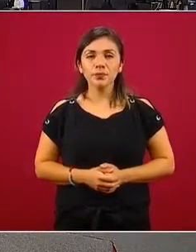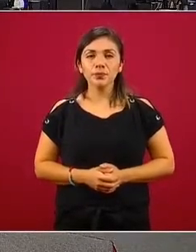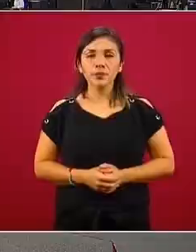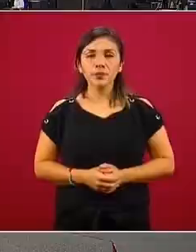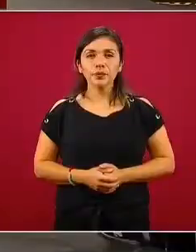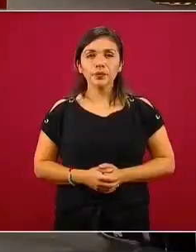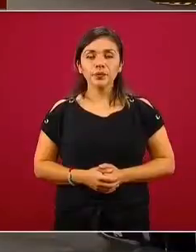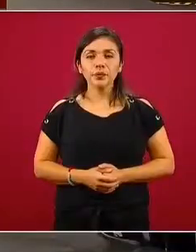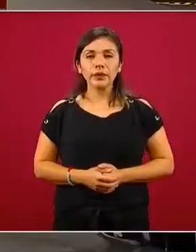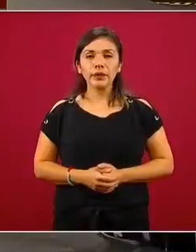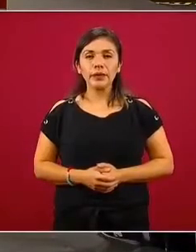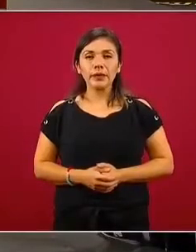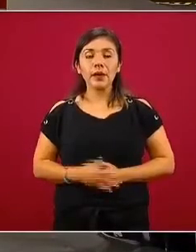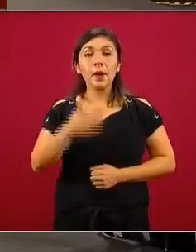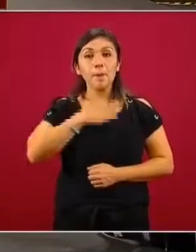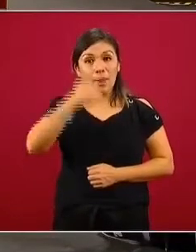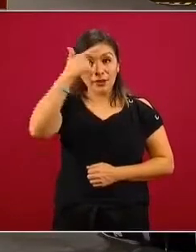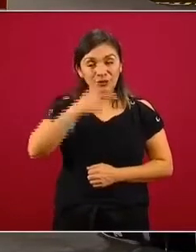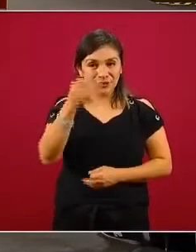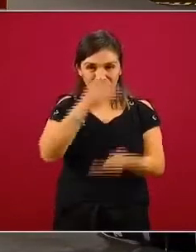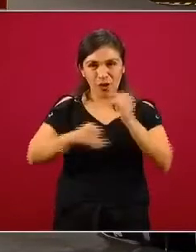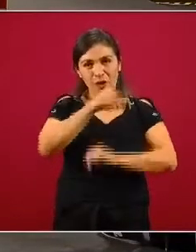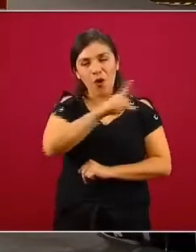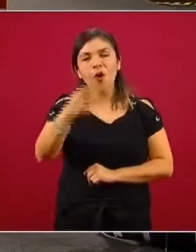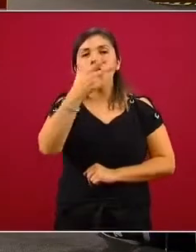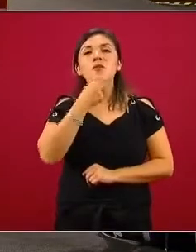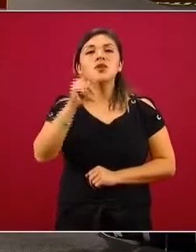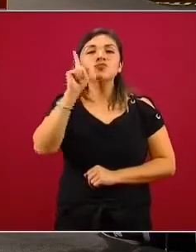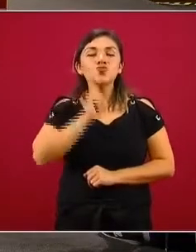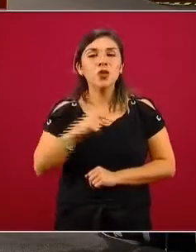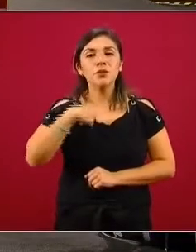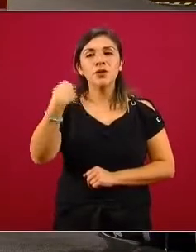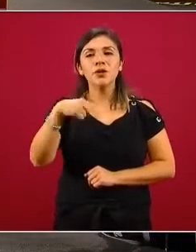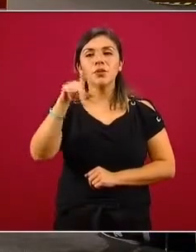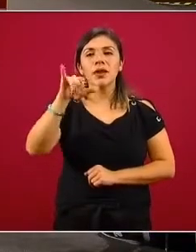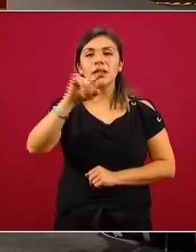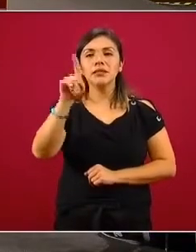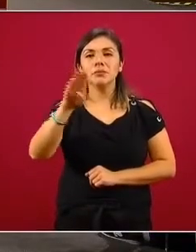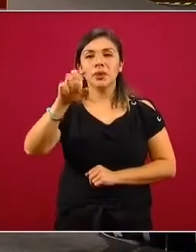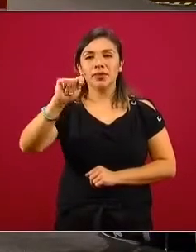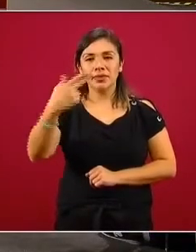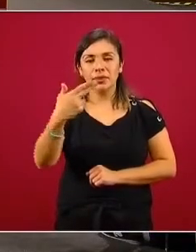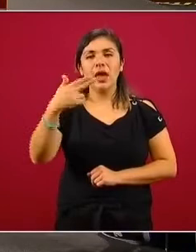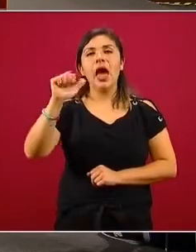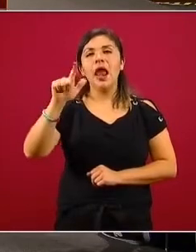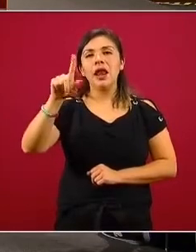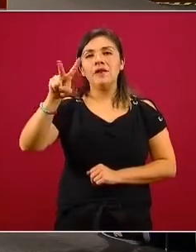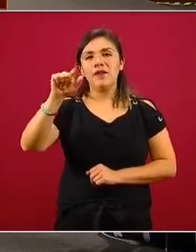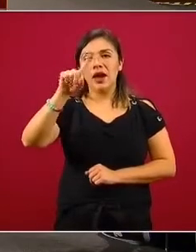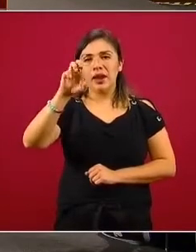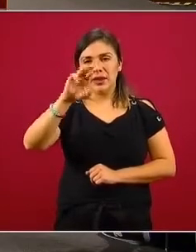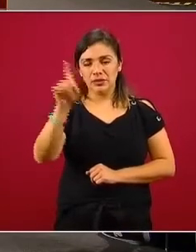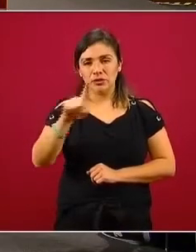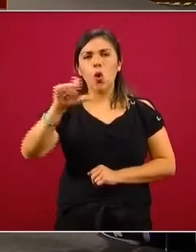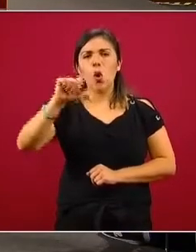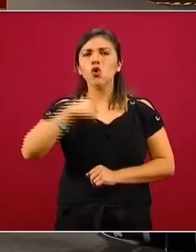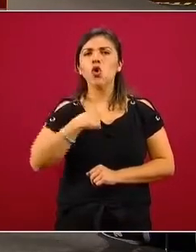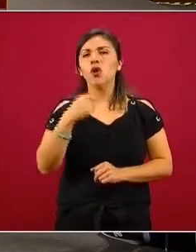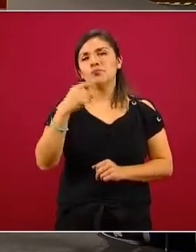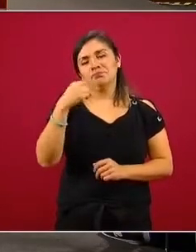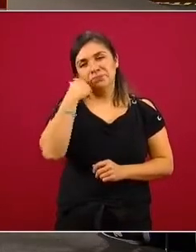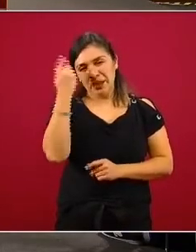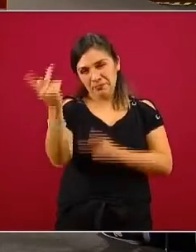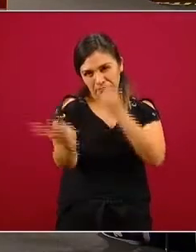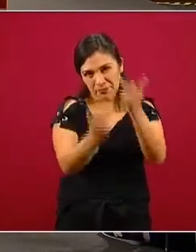si nos da tiempo. Gracias. Buenas noches a todas y a todos. Lisbeth Álvarez, reportera del diario Basta, del Grupo Cantón. Hoy me quiero enfocar pues a las protagonistas, como